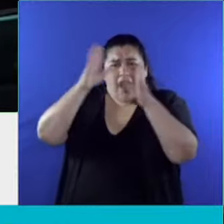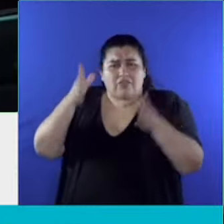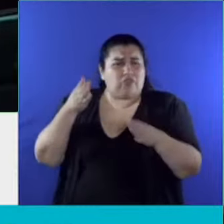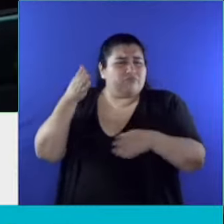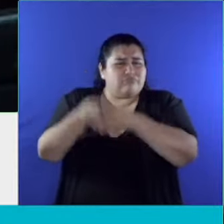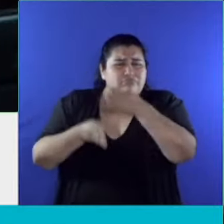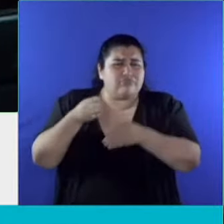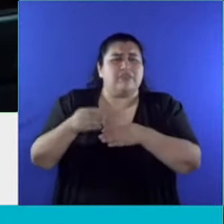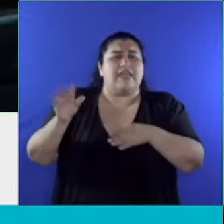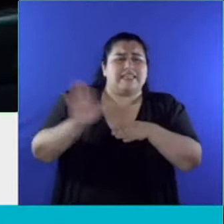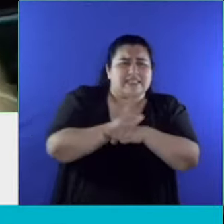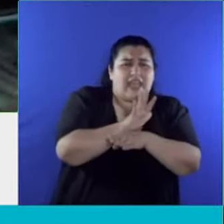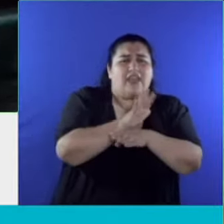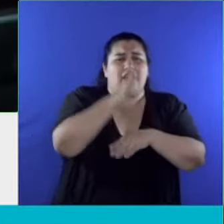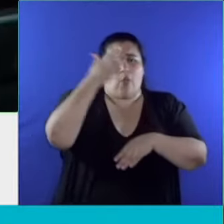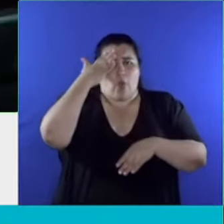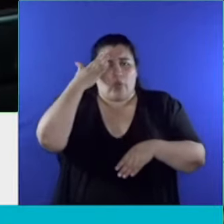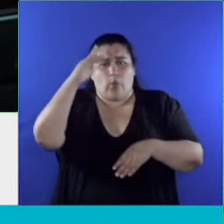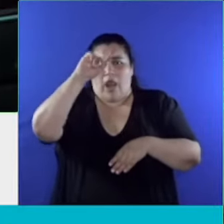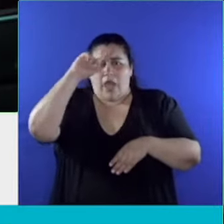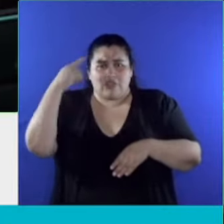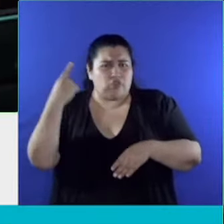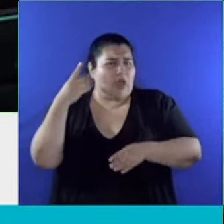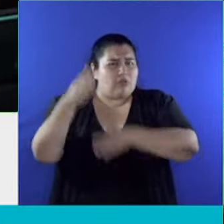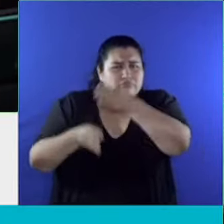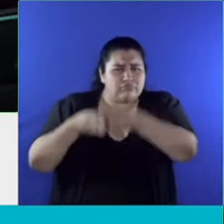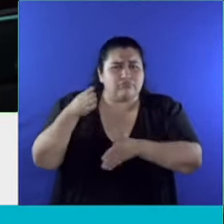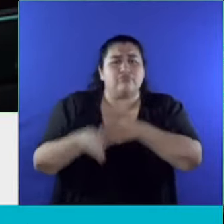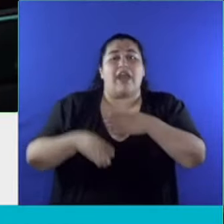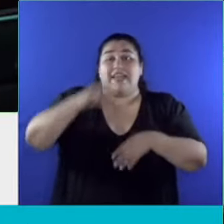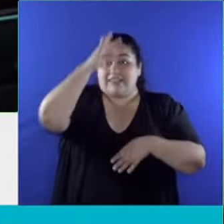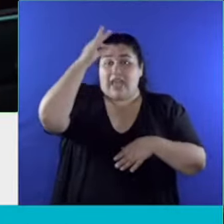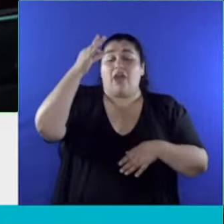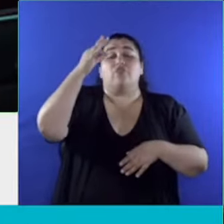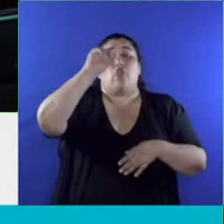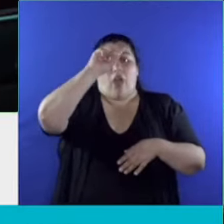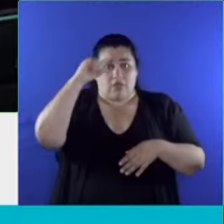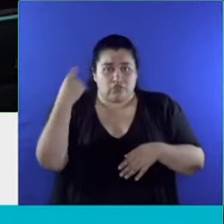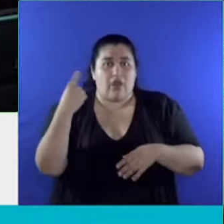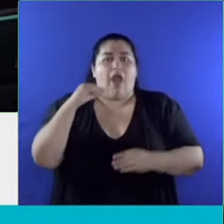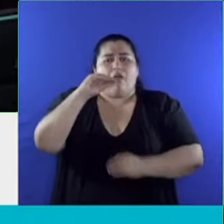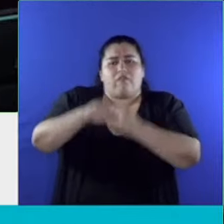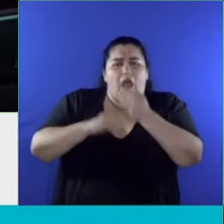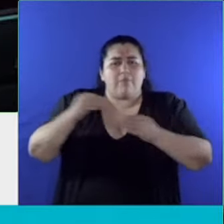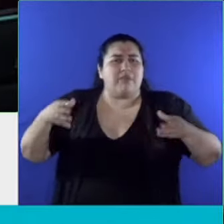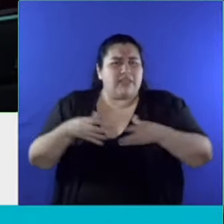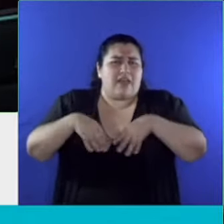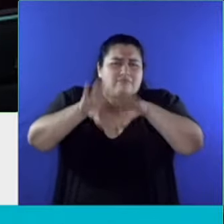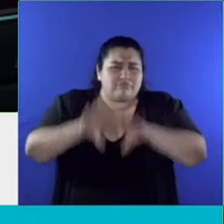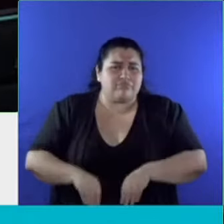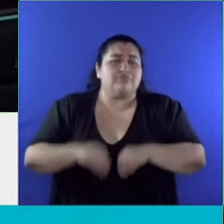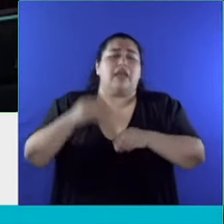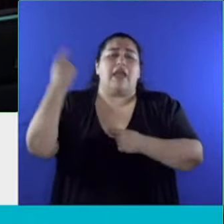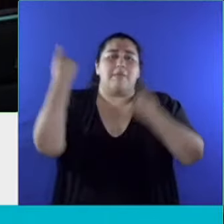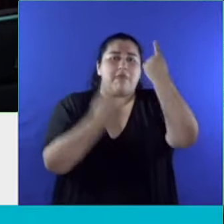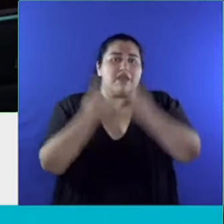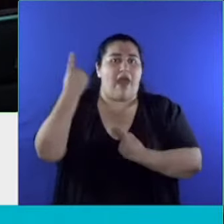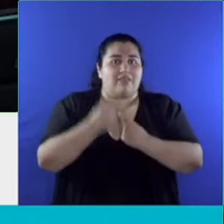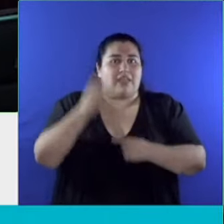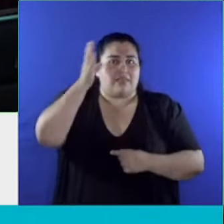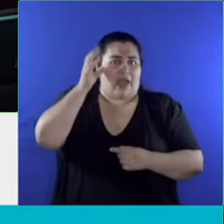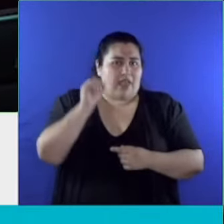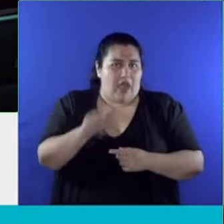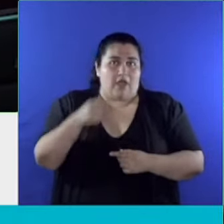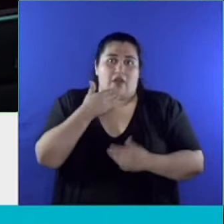figuras de nuestro cine nuestra cultura nacional nuestro teatro nacional familias italianas inmigrantes que que lo